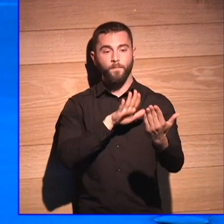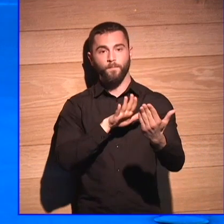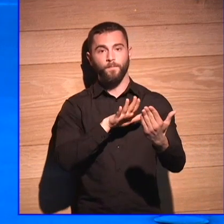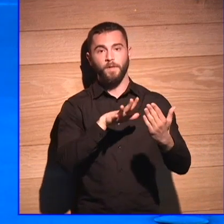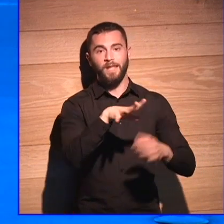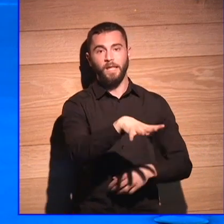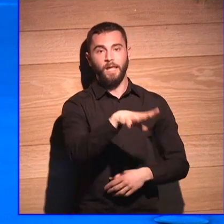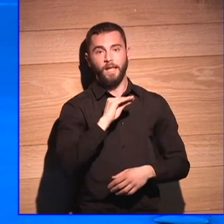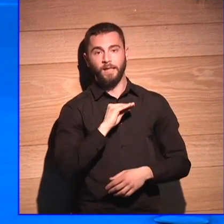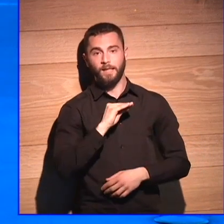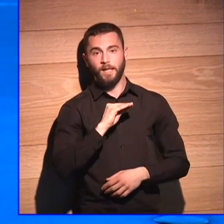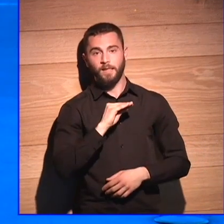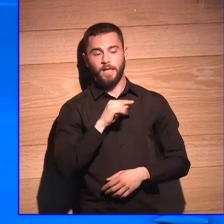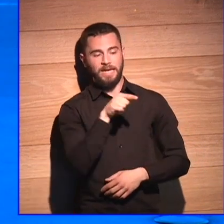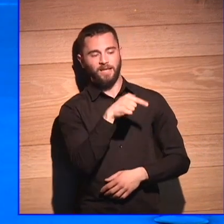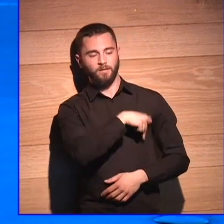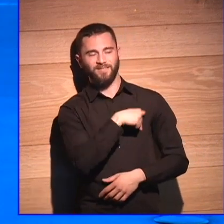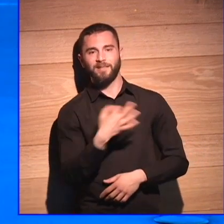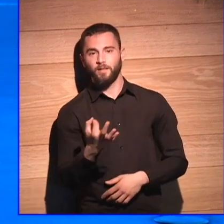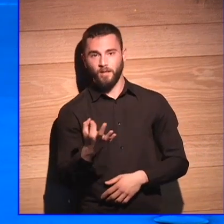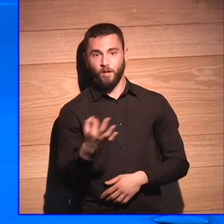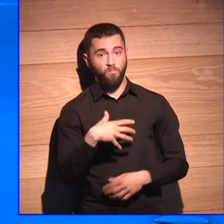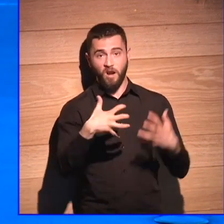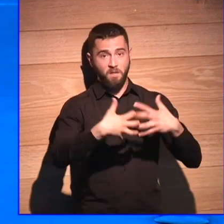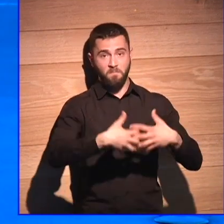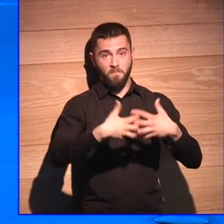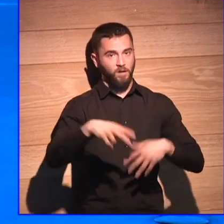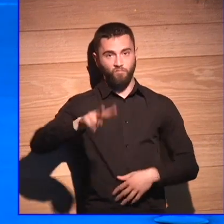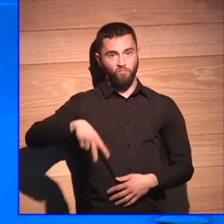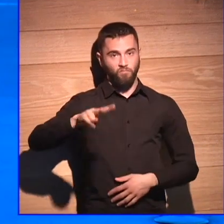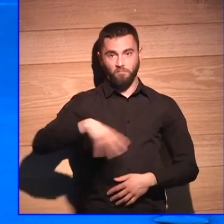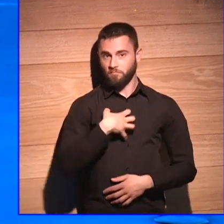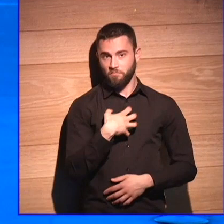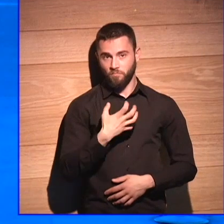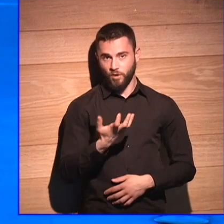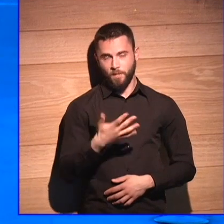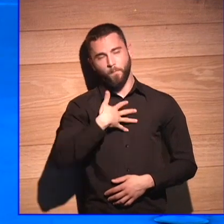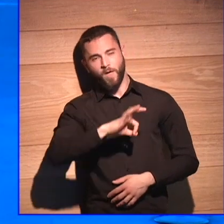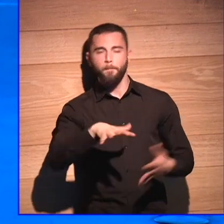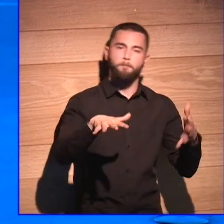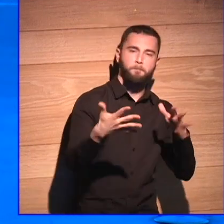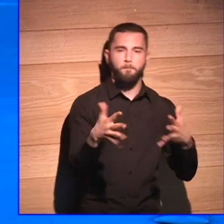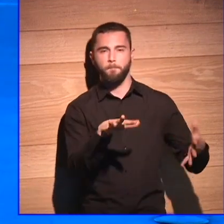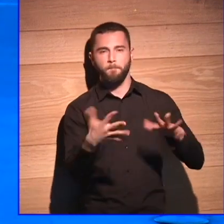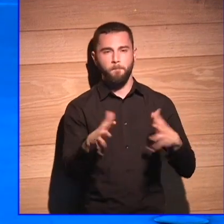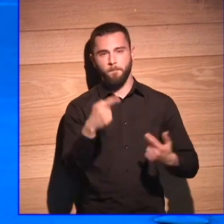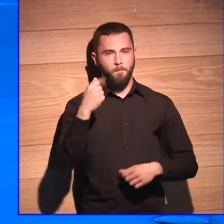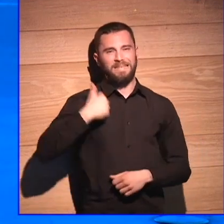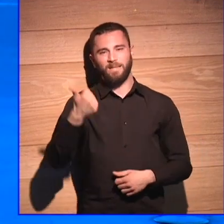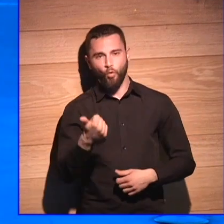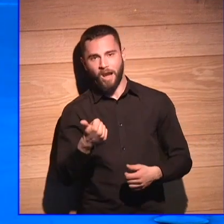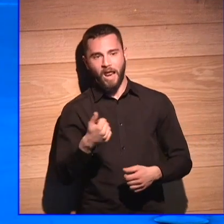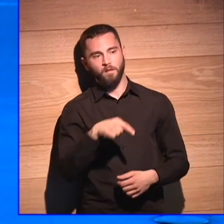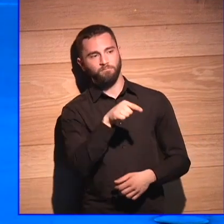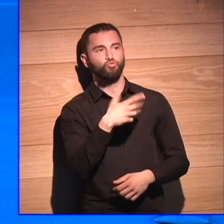interpretar pues, lo que siente. Una máquina nunca va a poder hacer esto, va a poder simular, ¿no? Simular que conoce a la